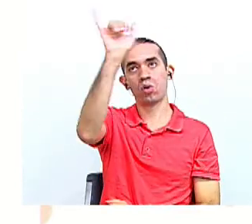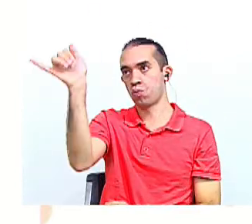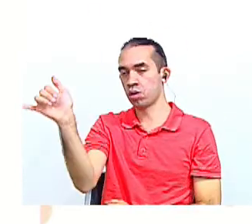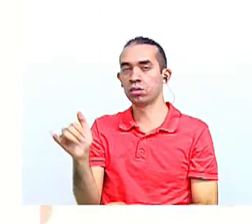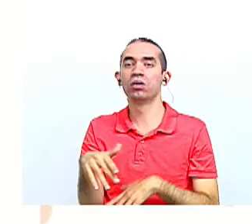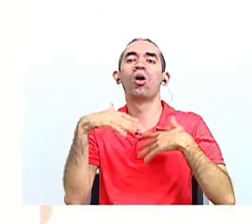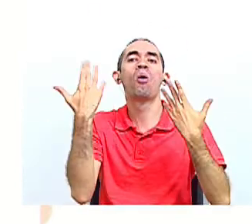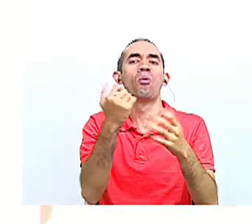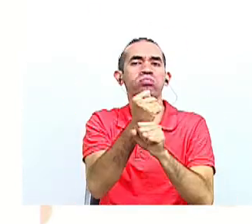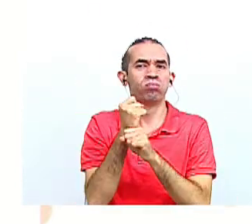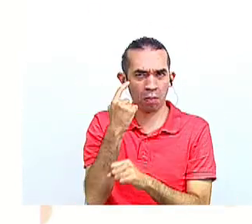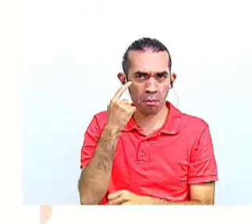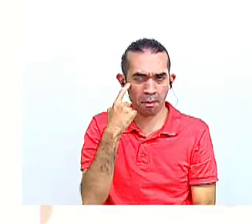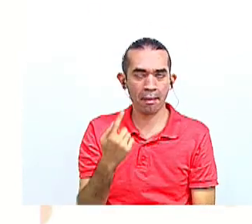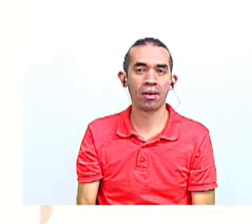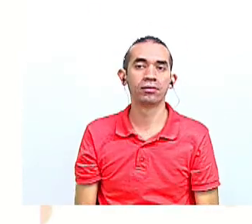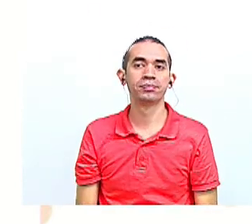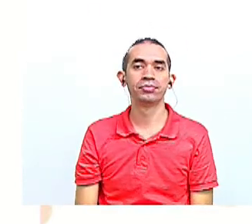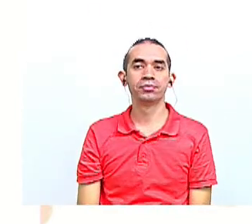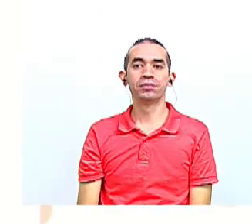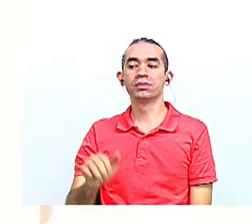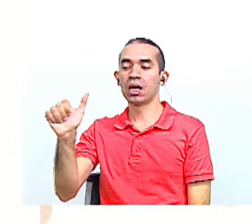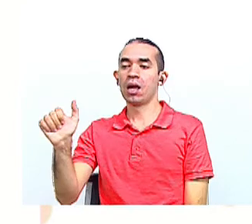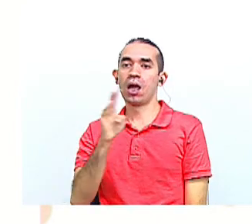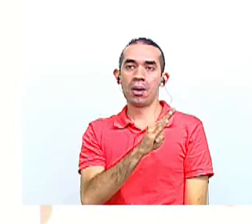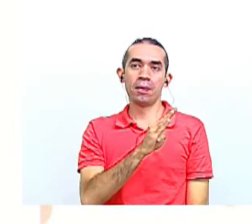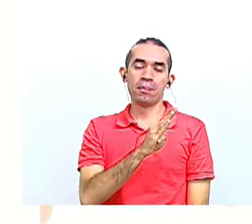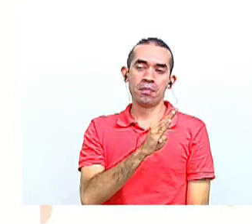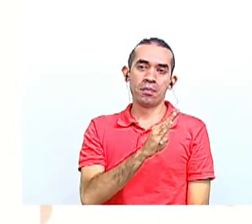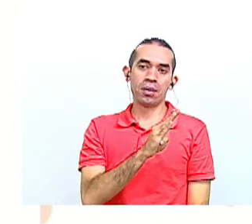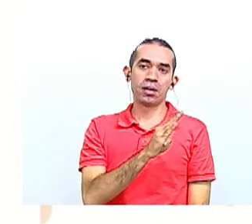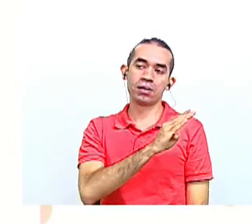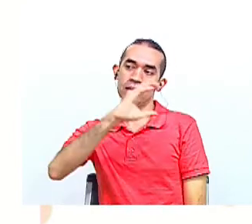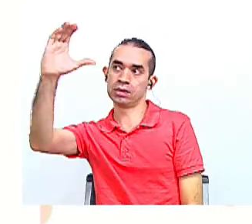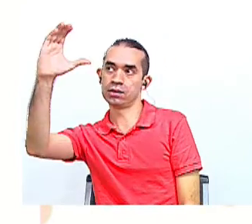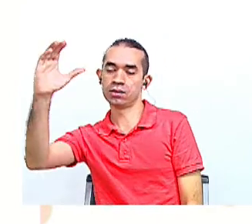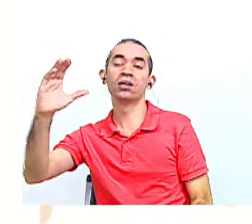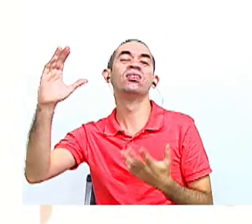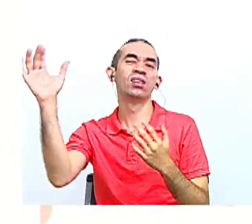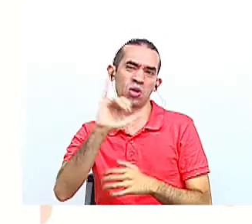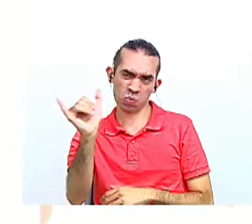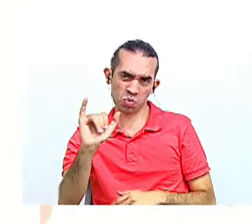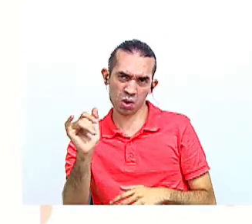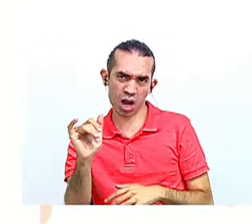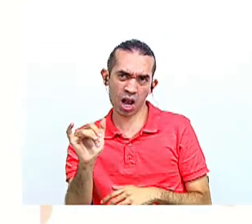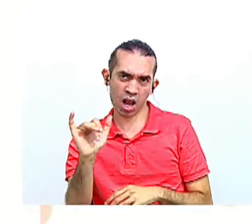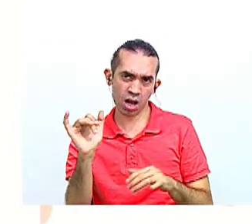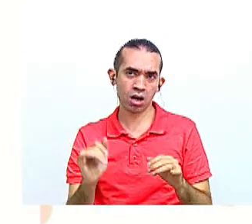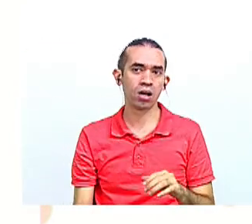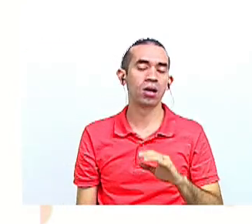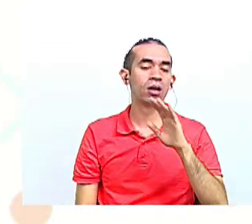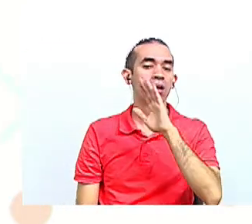triángulo ABC es congruente con el triángulo BAE?